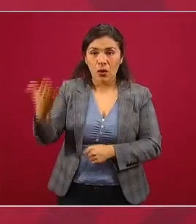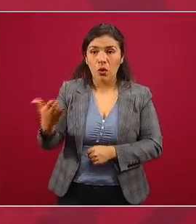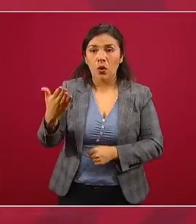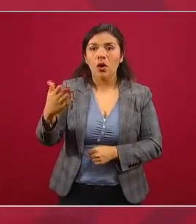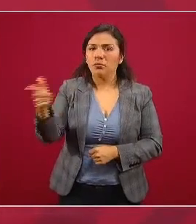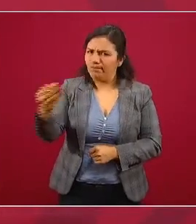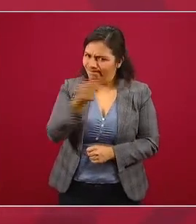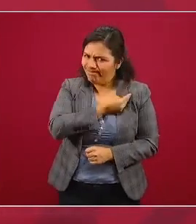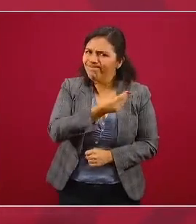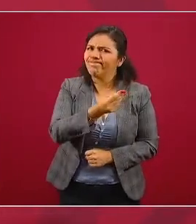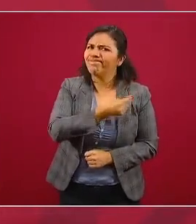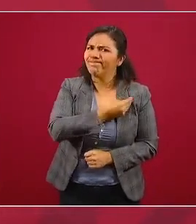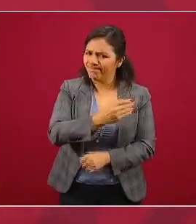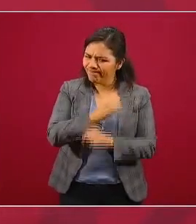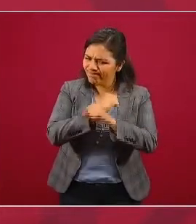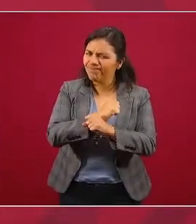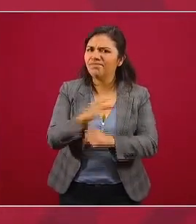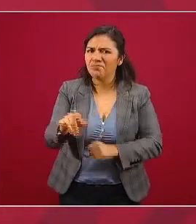resista.